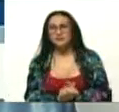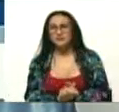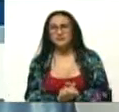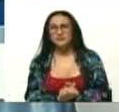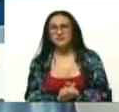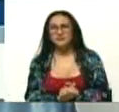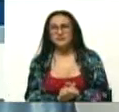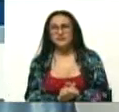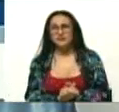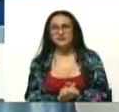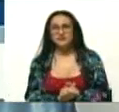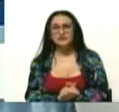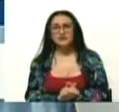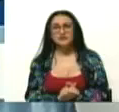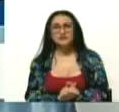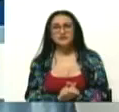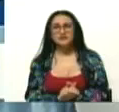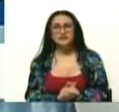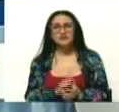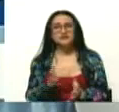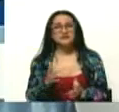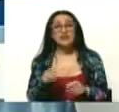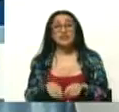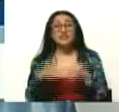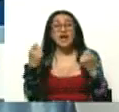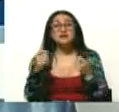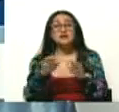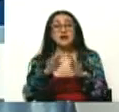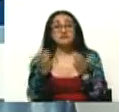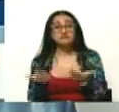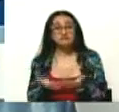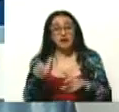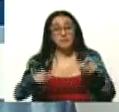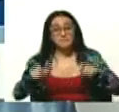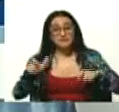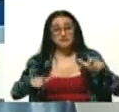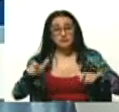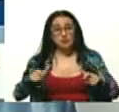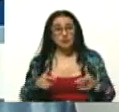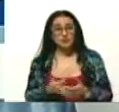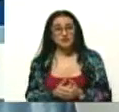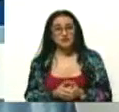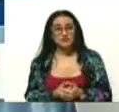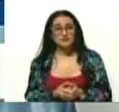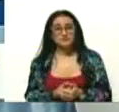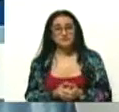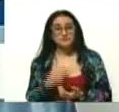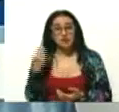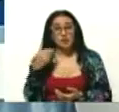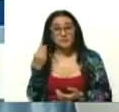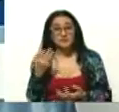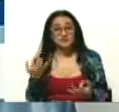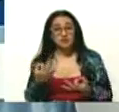acabar simplemente con la sociedad tal como ha sido concebida. Yo creo que